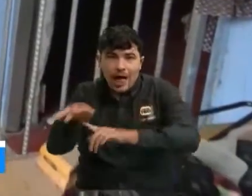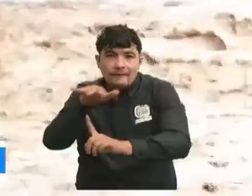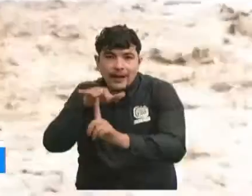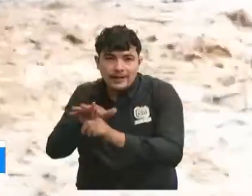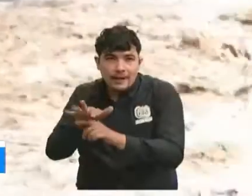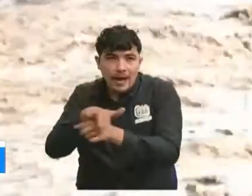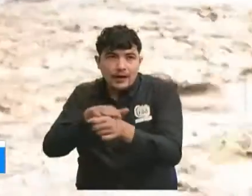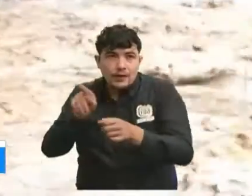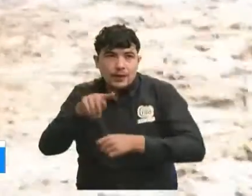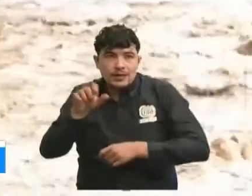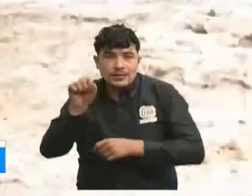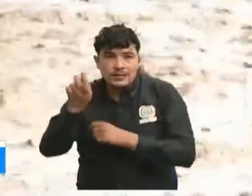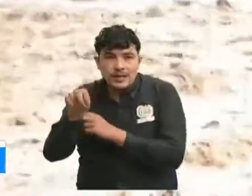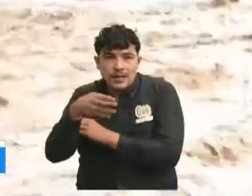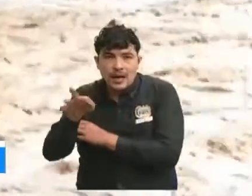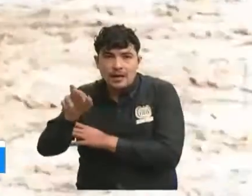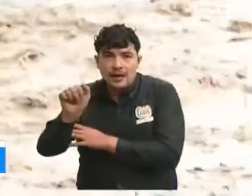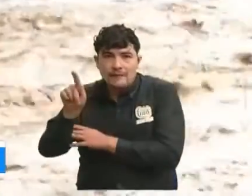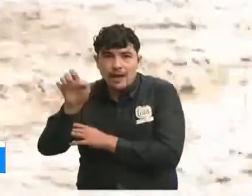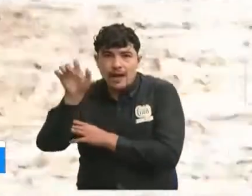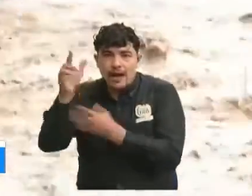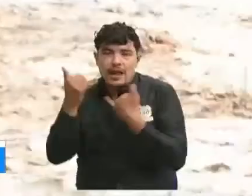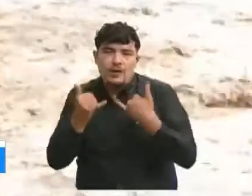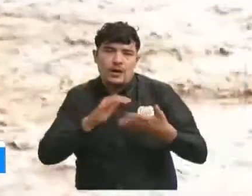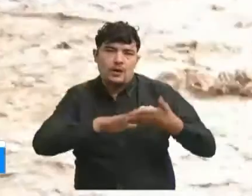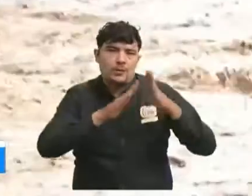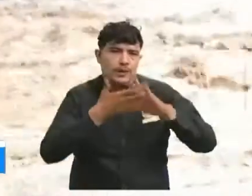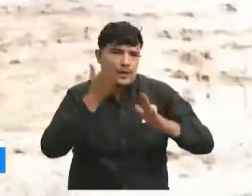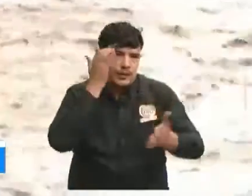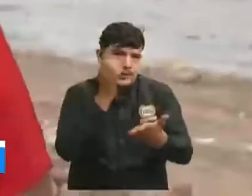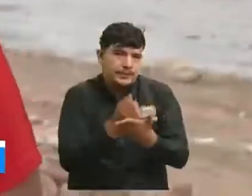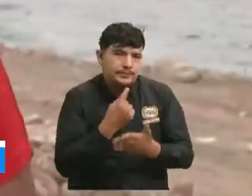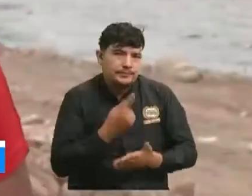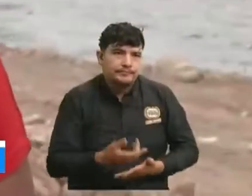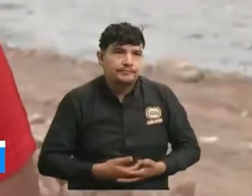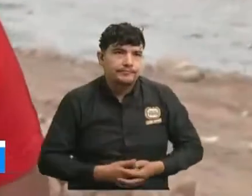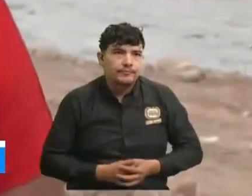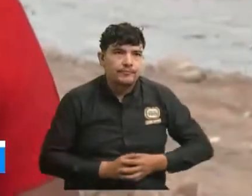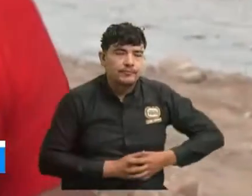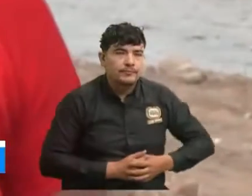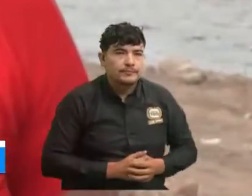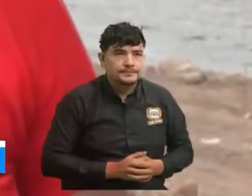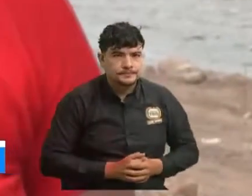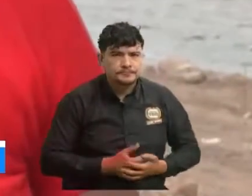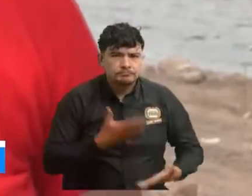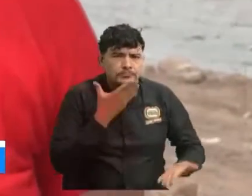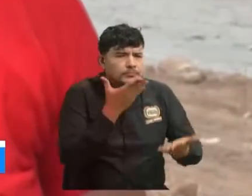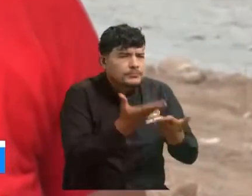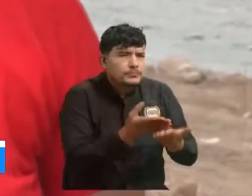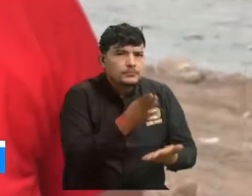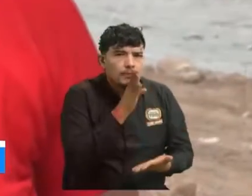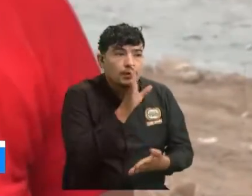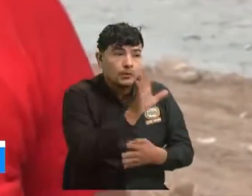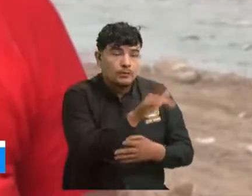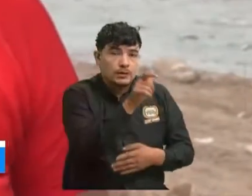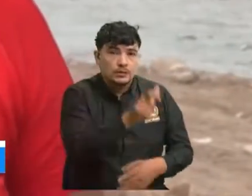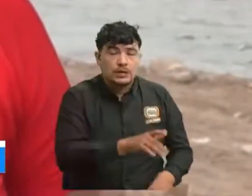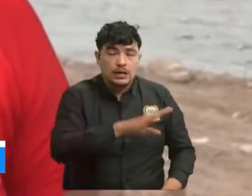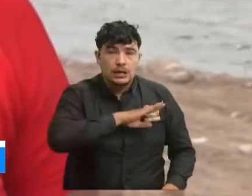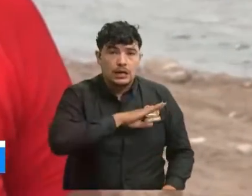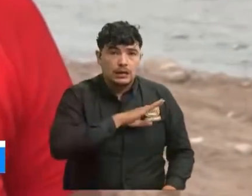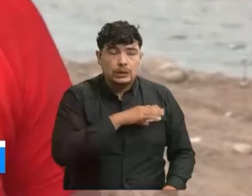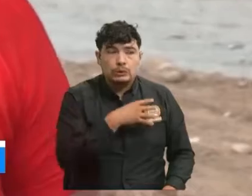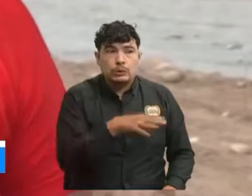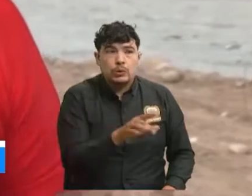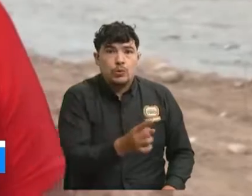por la temporada de lluvias esto opinan los afectados pues yo estoy muy agradecida con la administración el alcalde ha sido